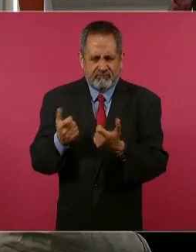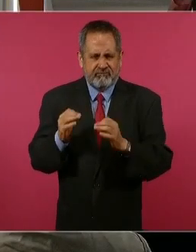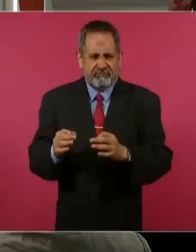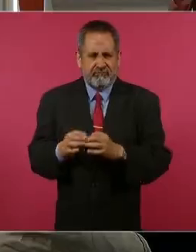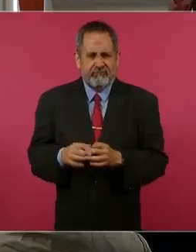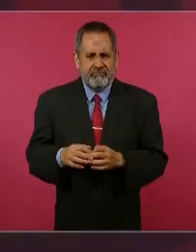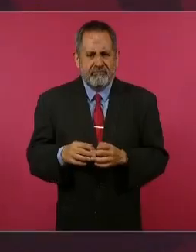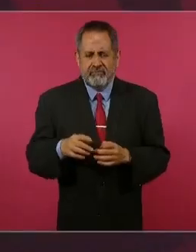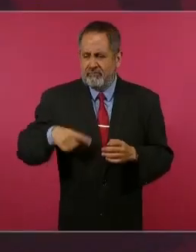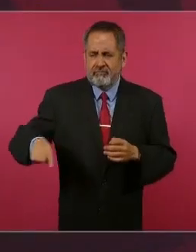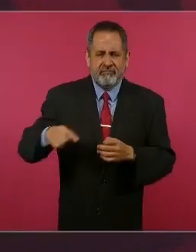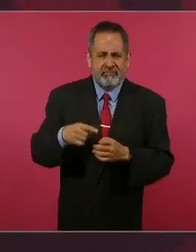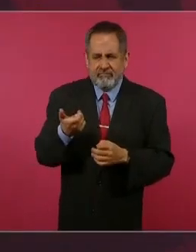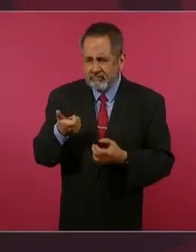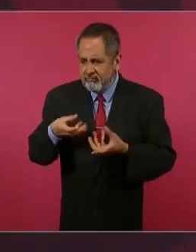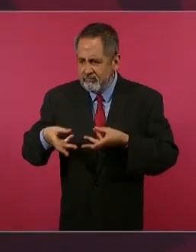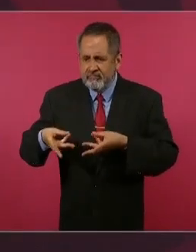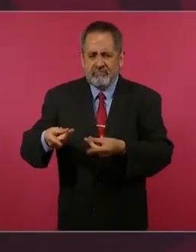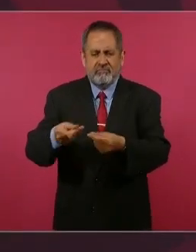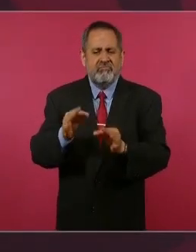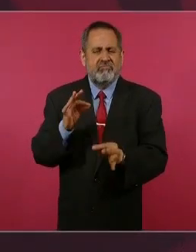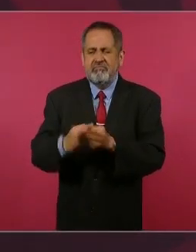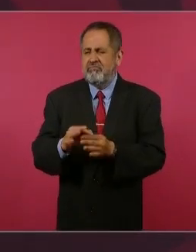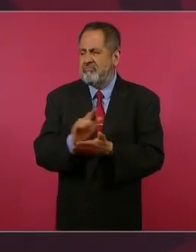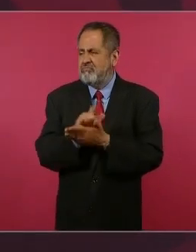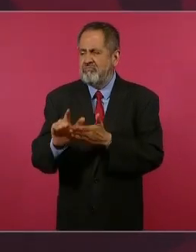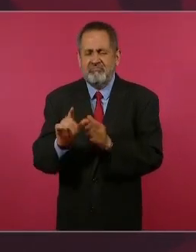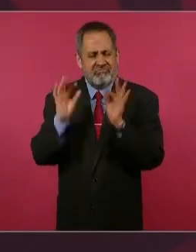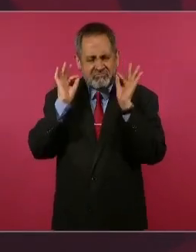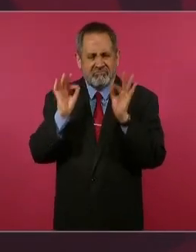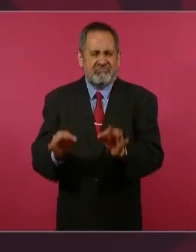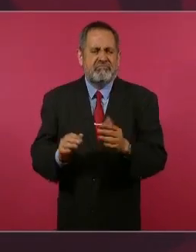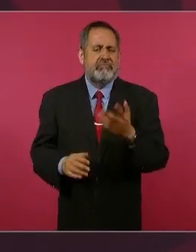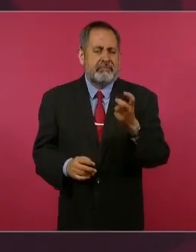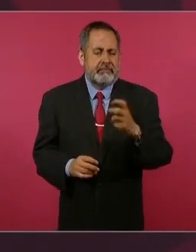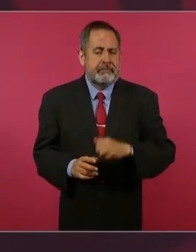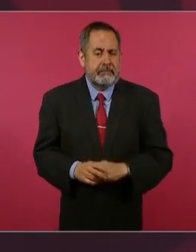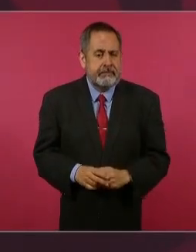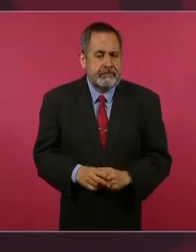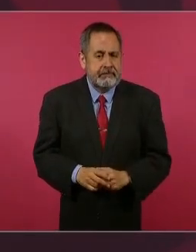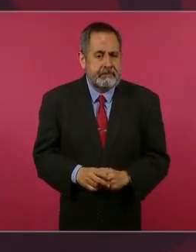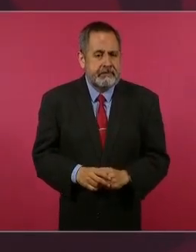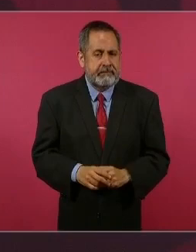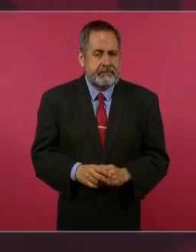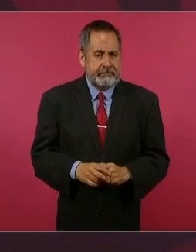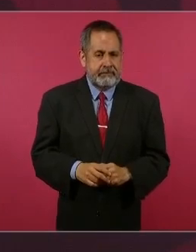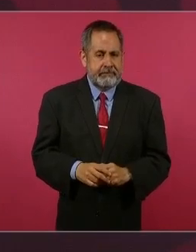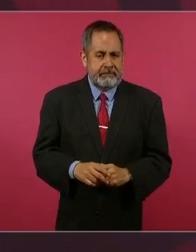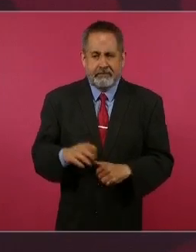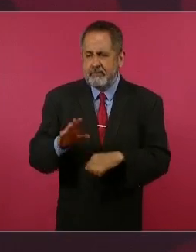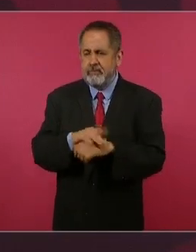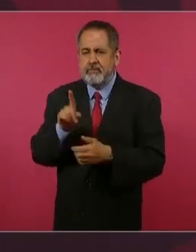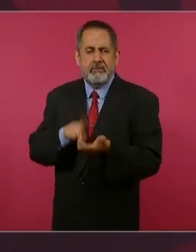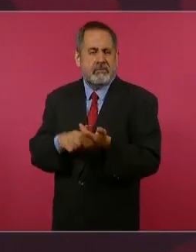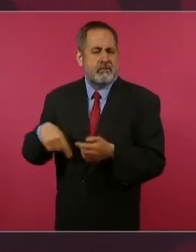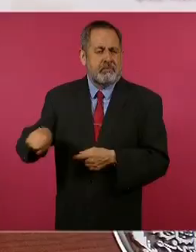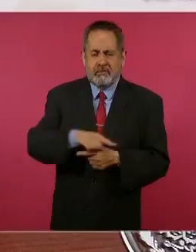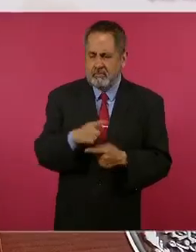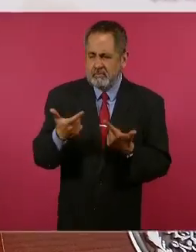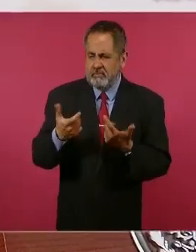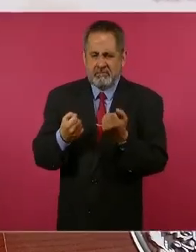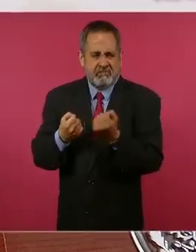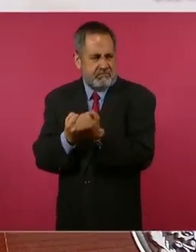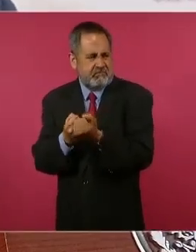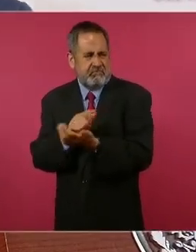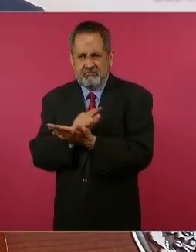finanzas públicas sanas. ¿Y por qué tenemos una economía fuerte y